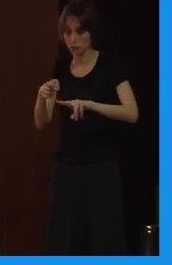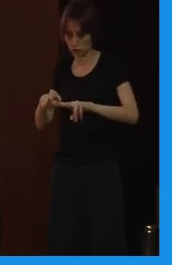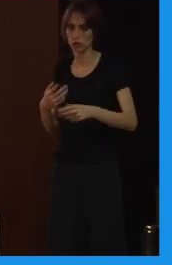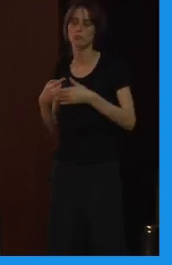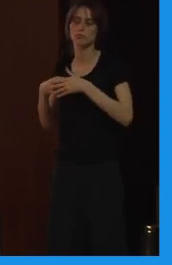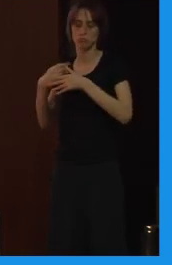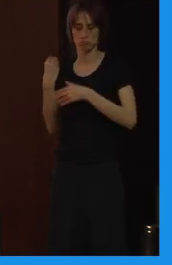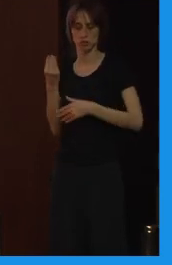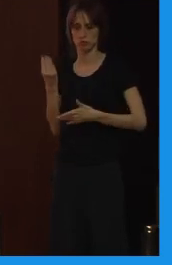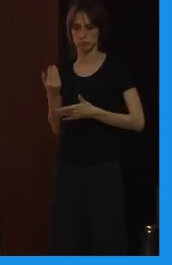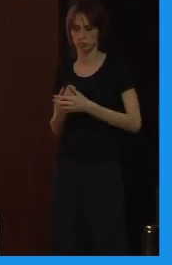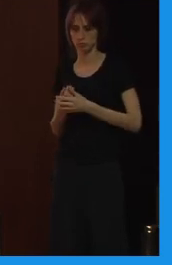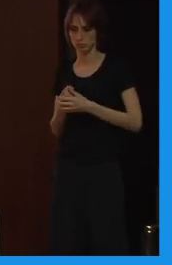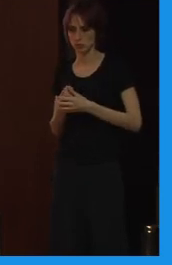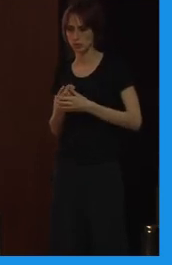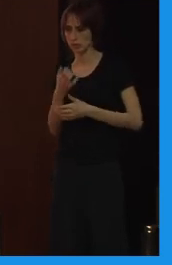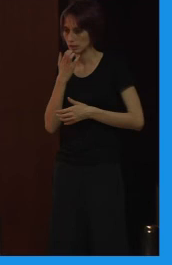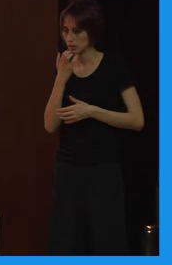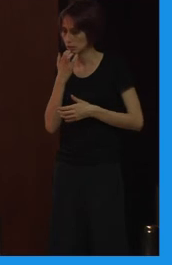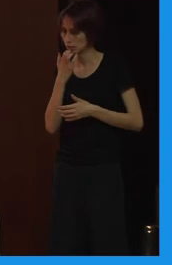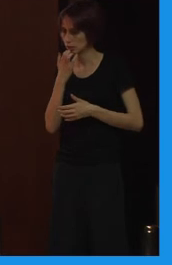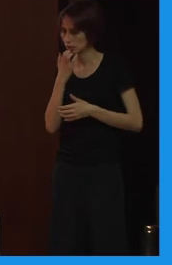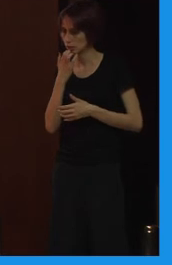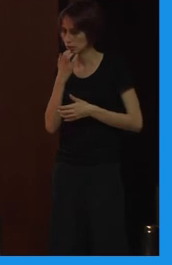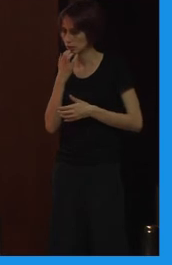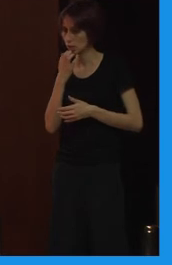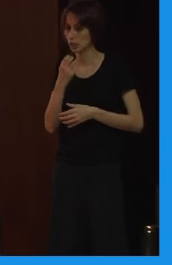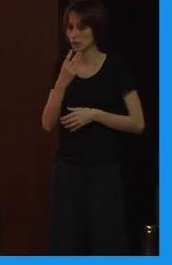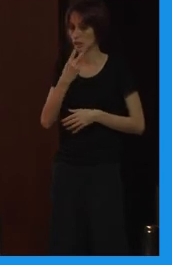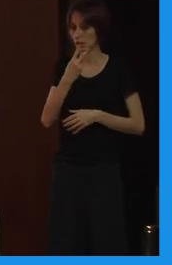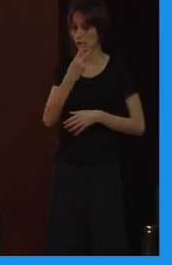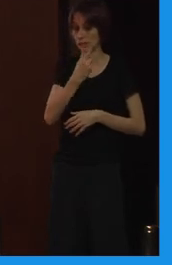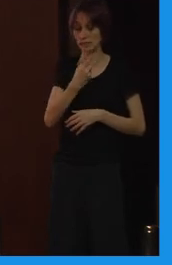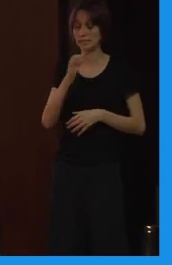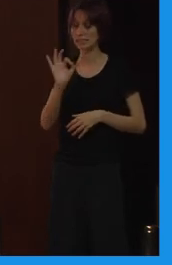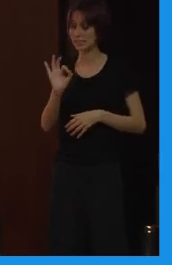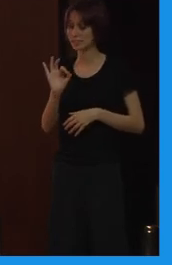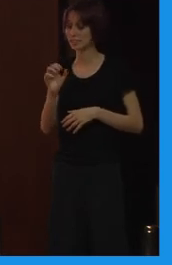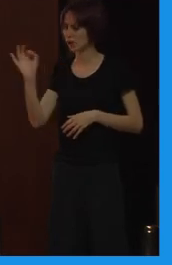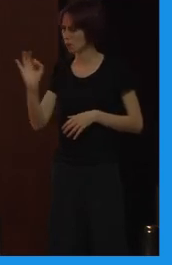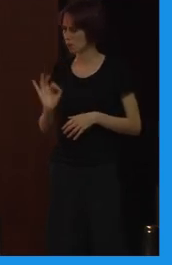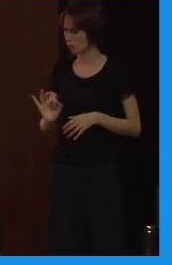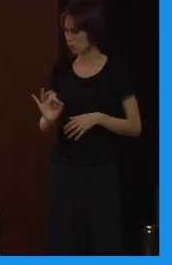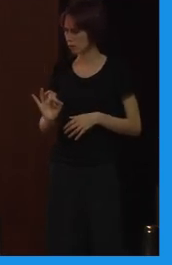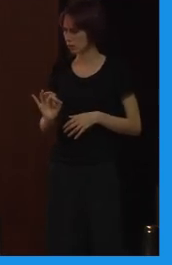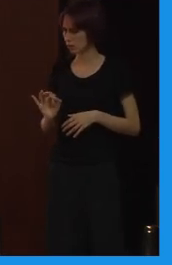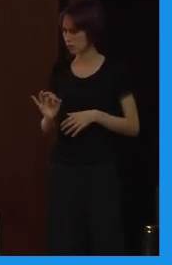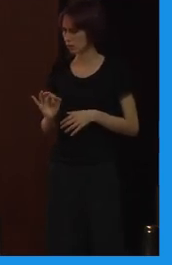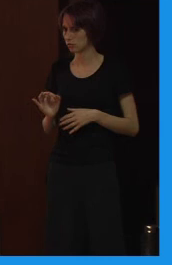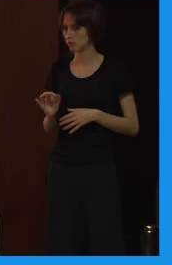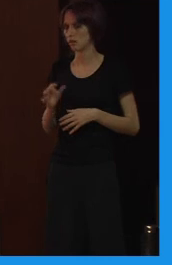que son el 70%, 3 de cada 4 pacientes con fibromialgia dietas